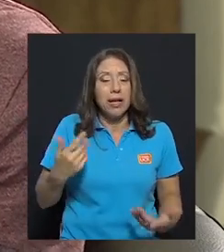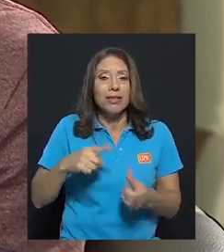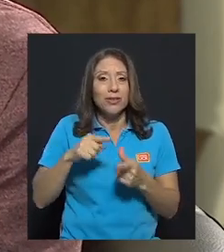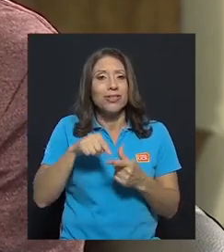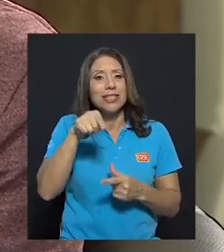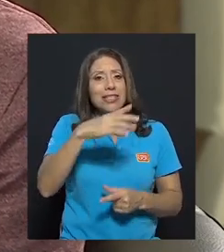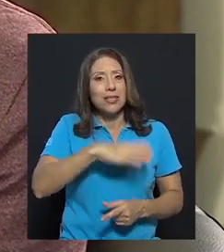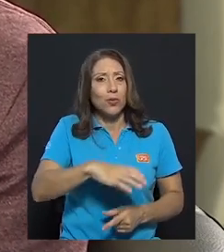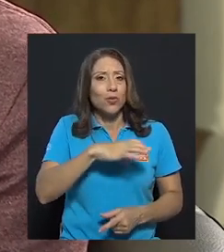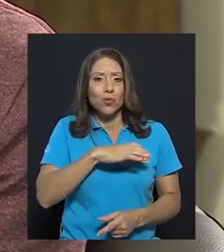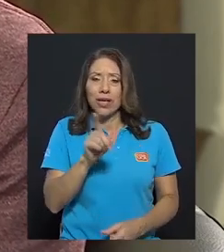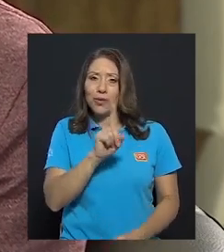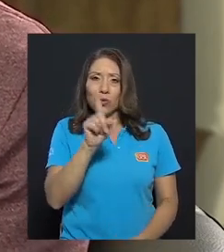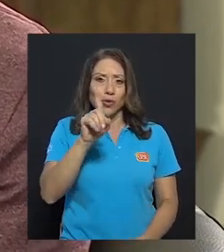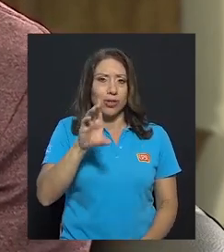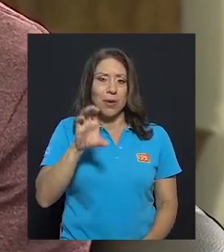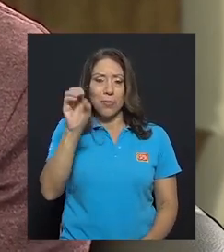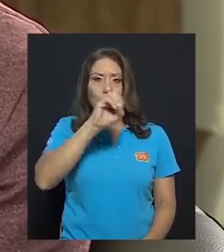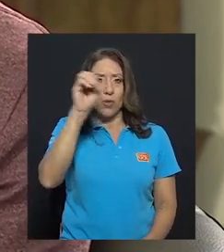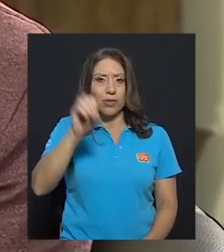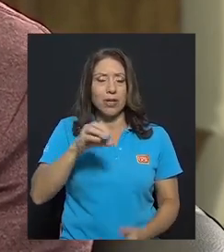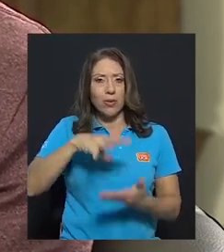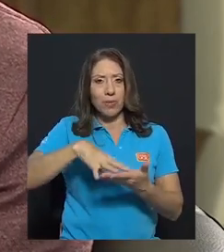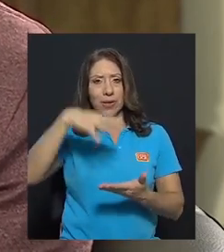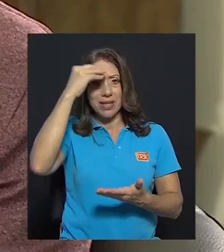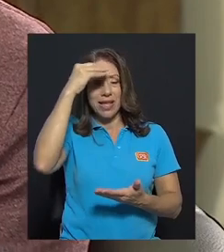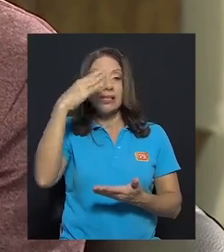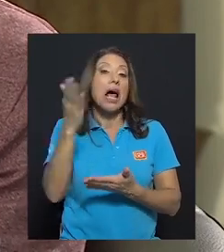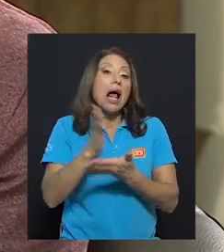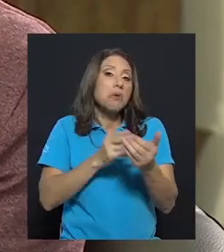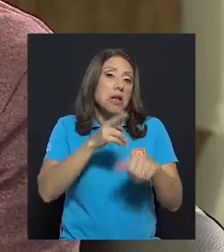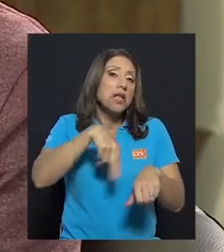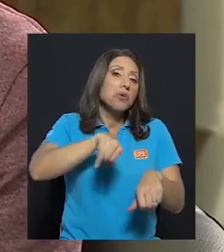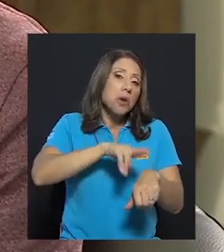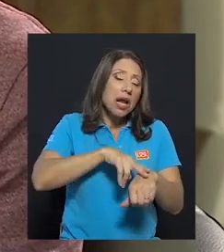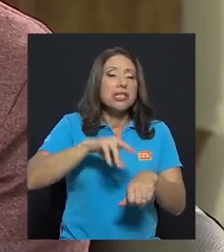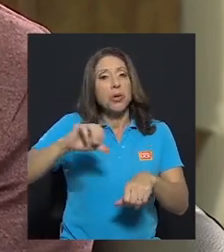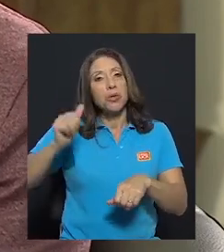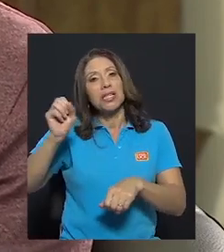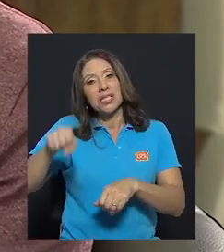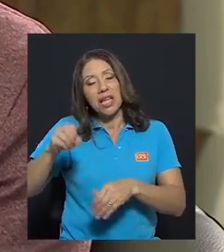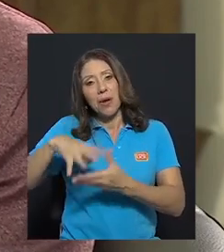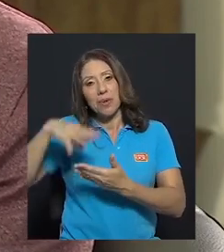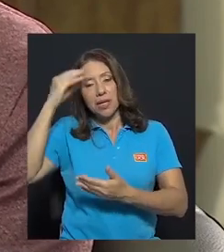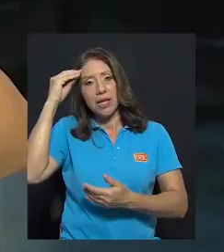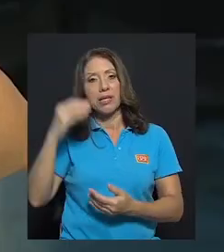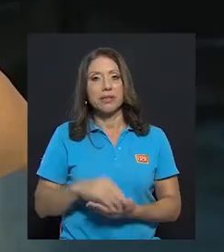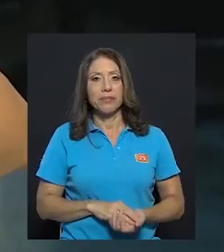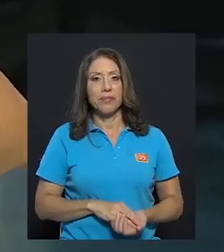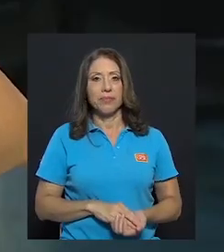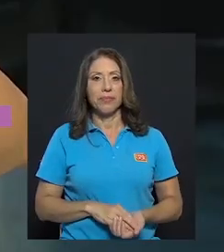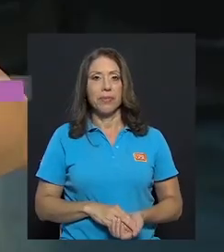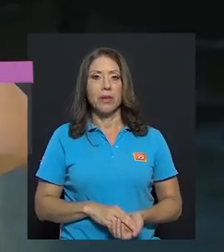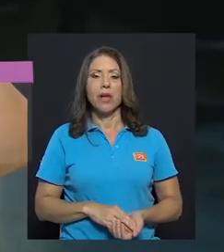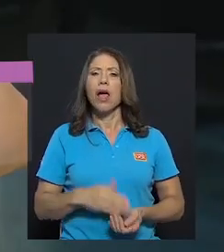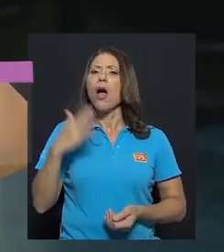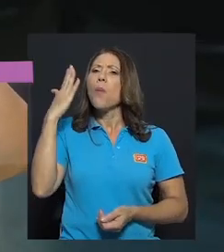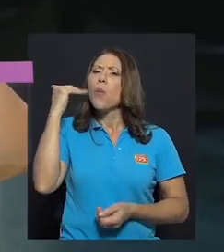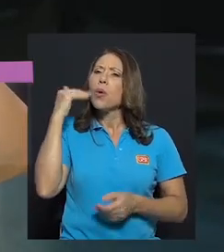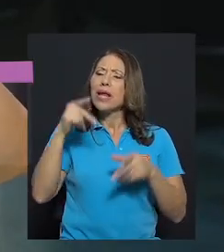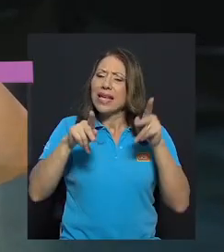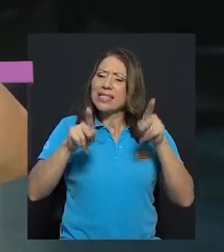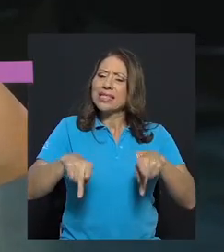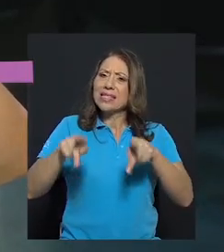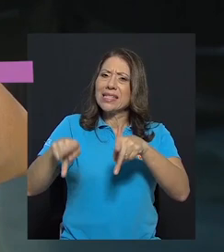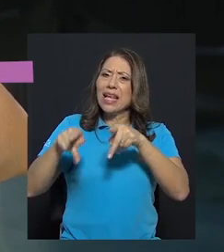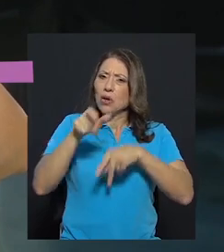no son conductas que son 100% aprendidas, sino que son algunas naturales y otras sí son aprendidas. Andy, ¿qué lleva a un ser humano